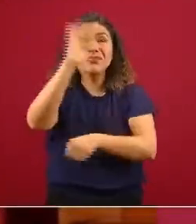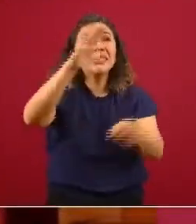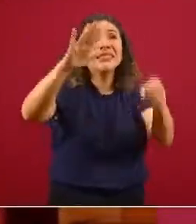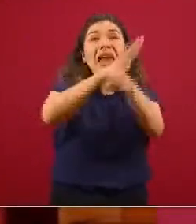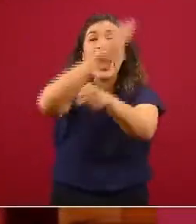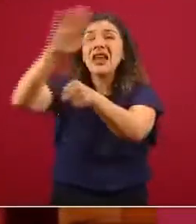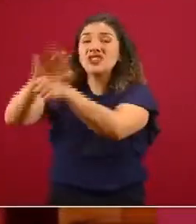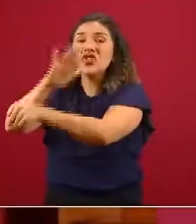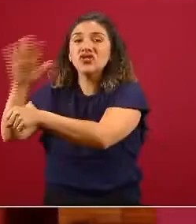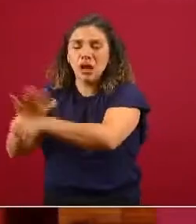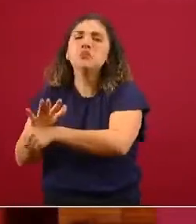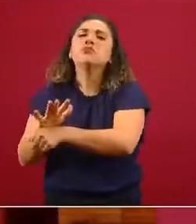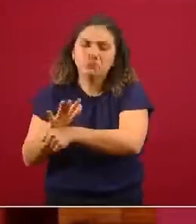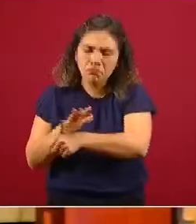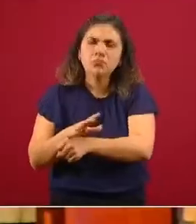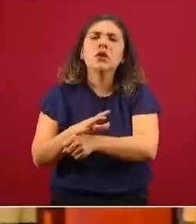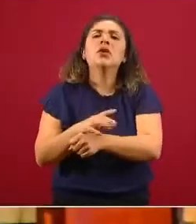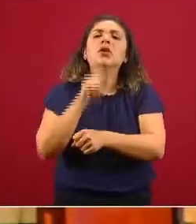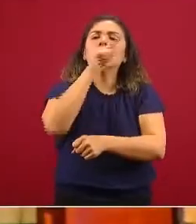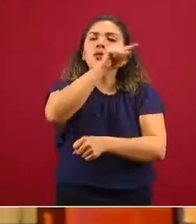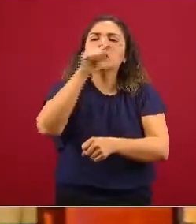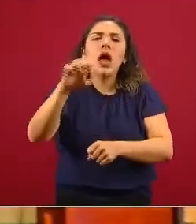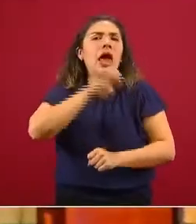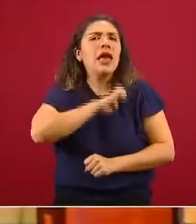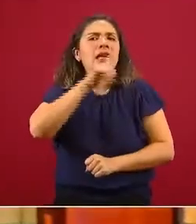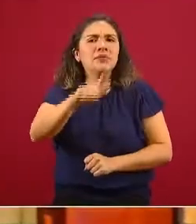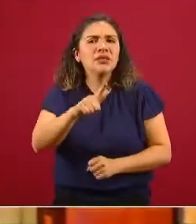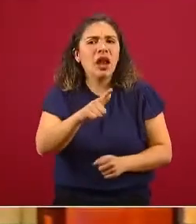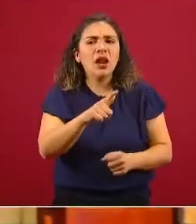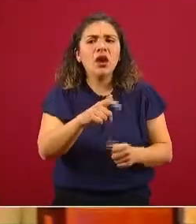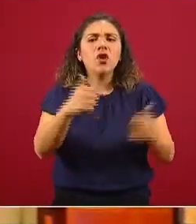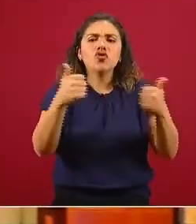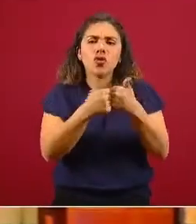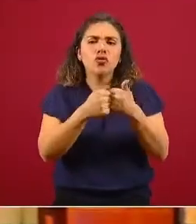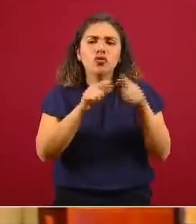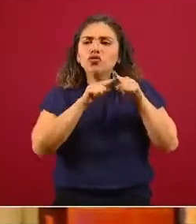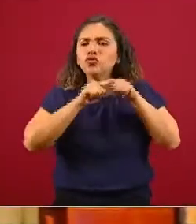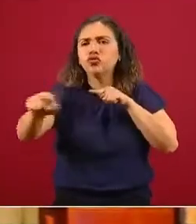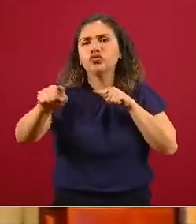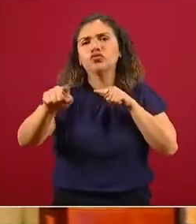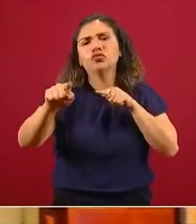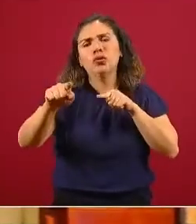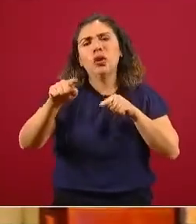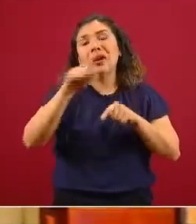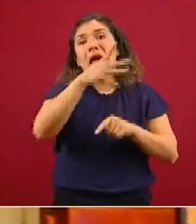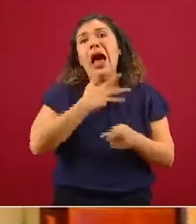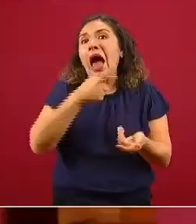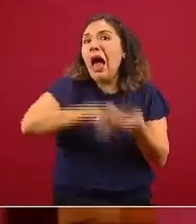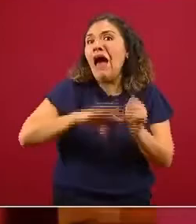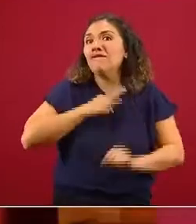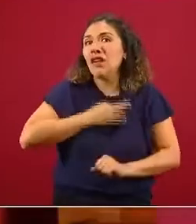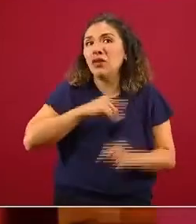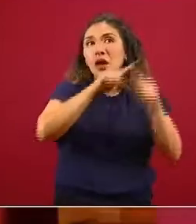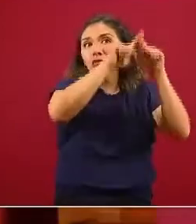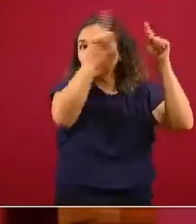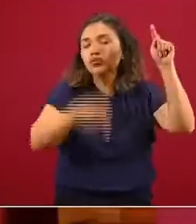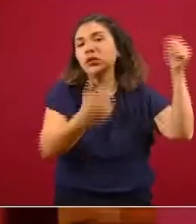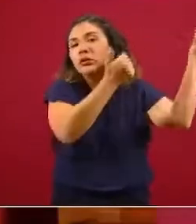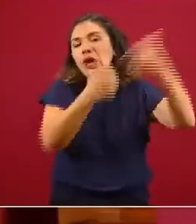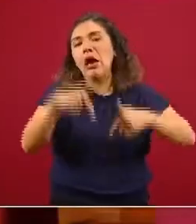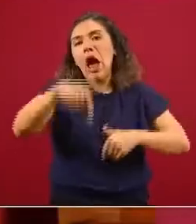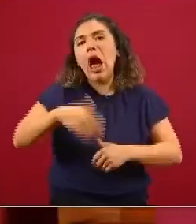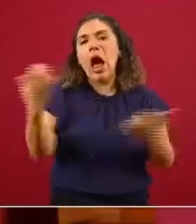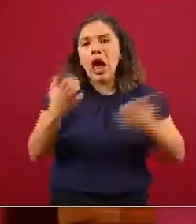lleno, lo pasamos por vía especial, se manda por vía especial porque es un biológico infeccioso, y aquí le hacemos el